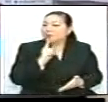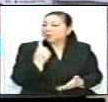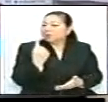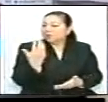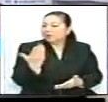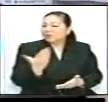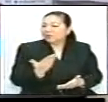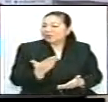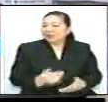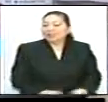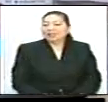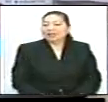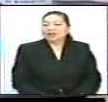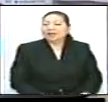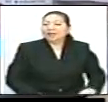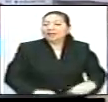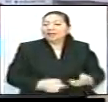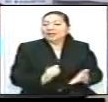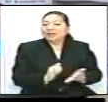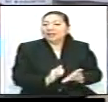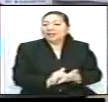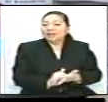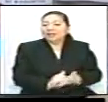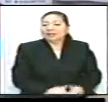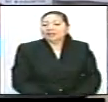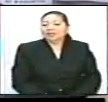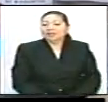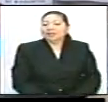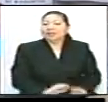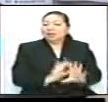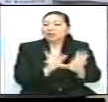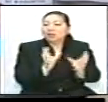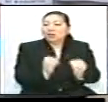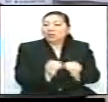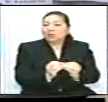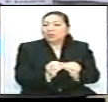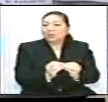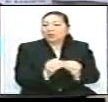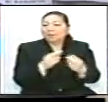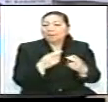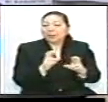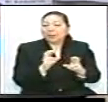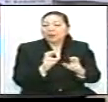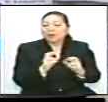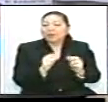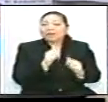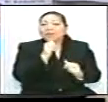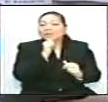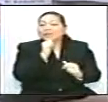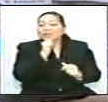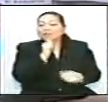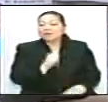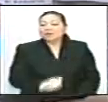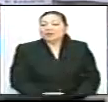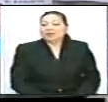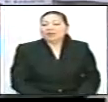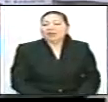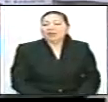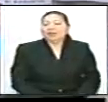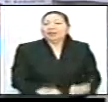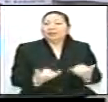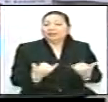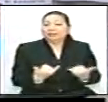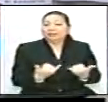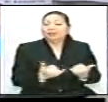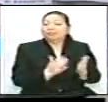sector. La competitividad es un aspecto que engloba a los dos sectores, al sector público y al sector privado. En